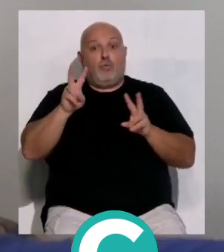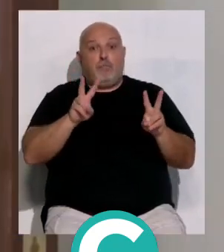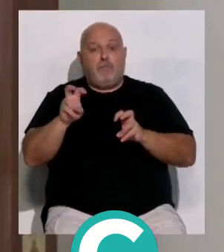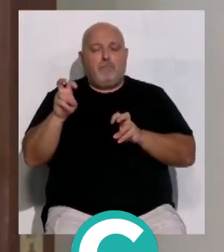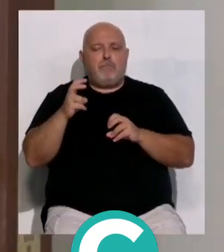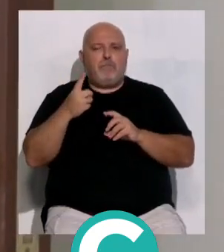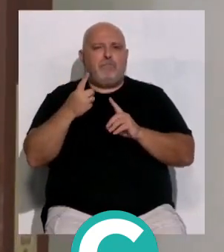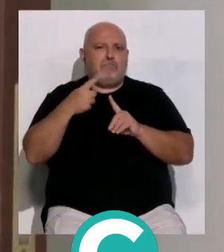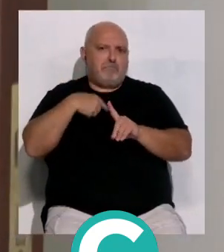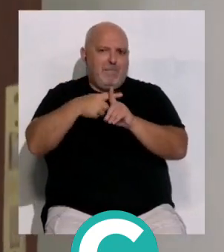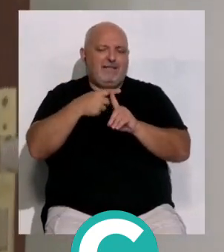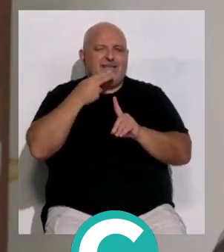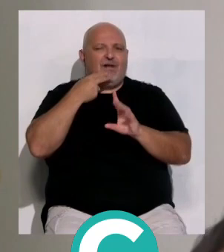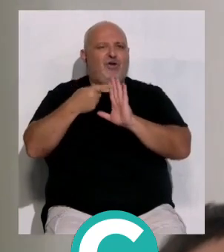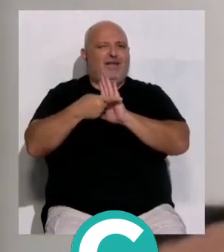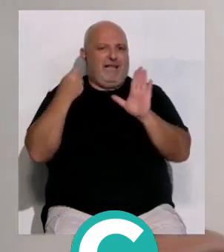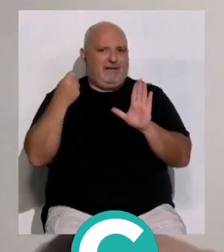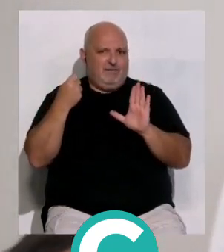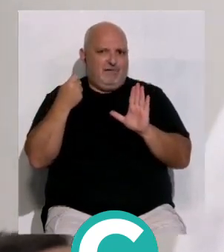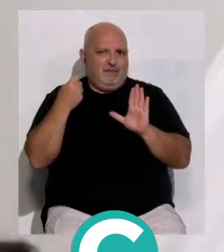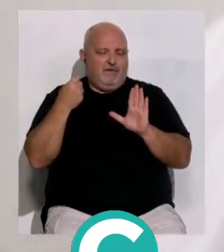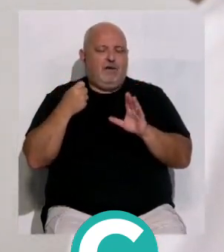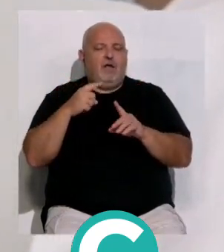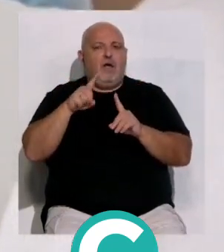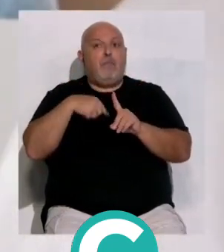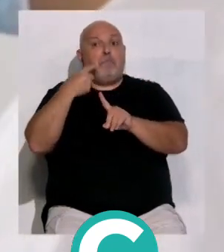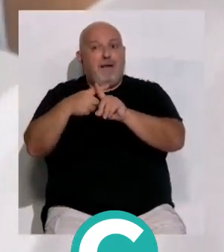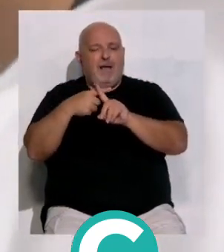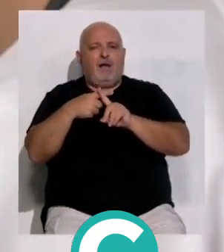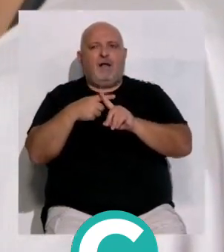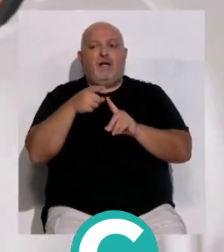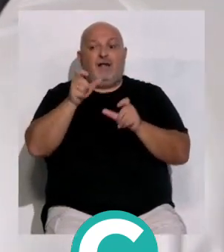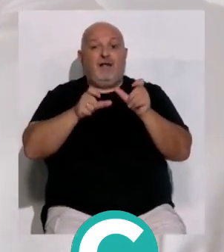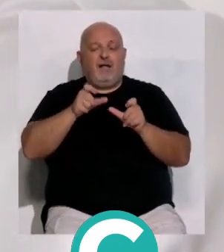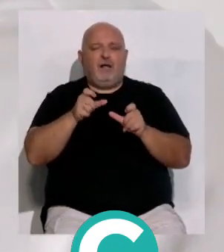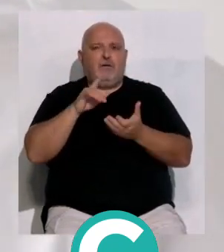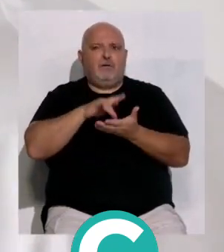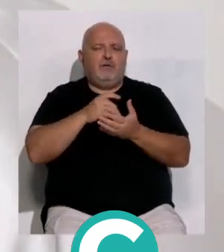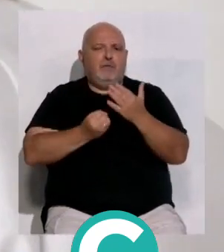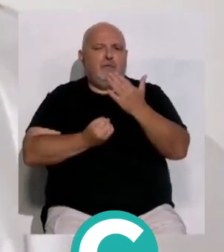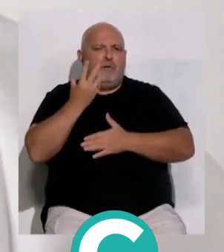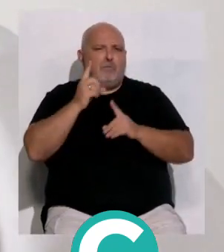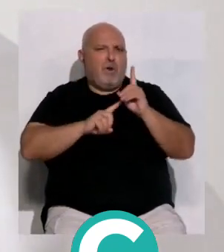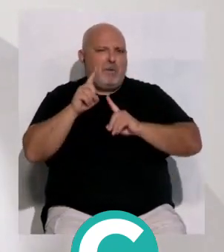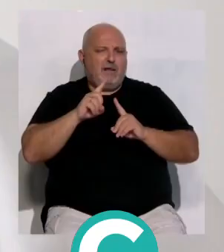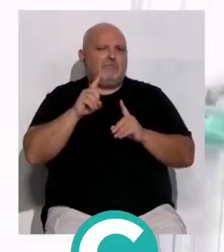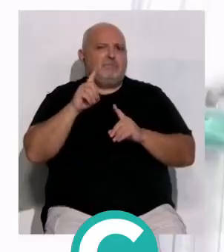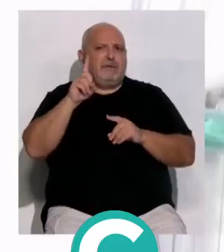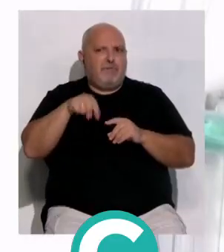de la deshabitación tabáquica, y tenemos también nosotros la opción de poder derivar a nuestros pacientes cuando van surgiendo algún tipo de